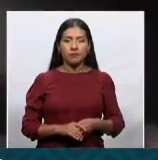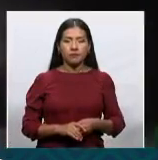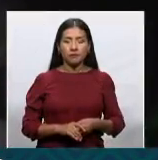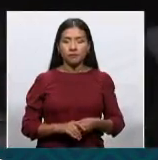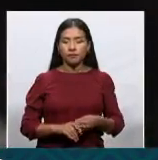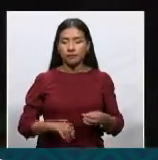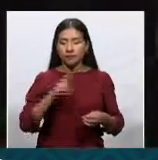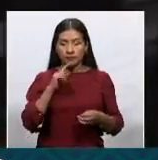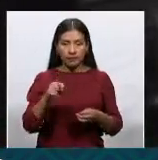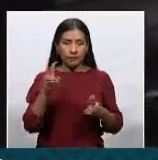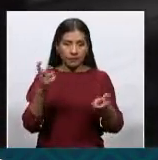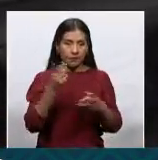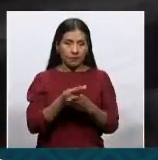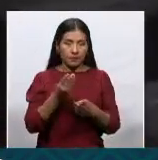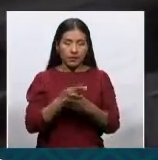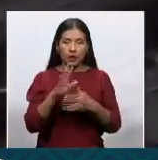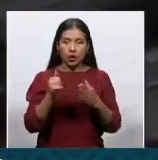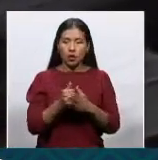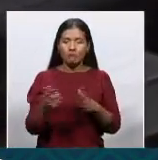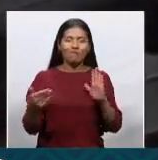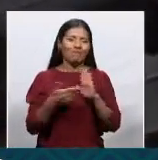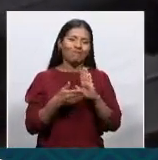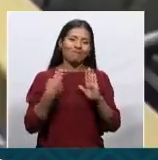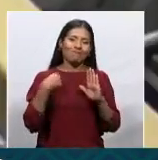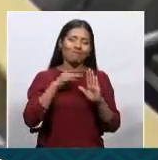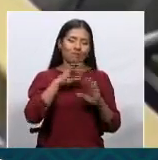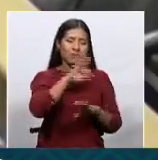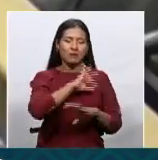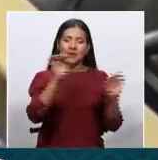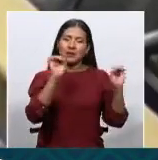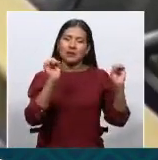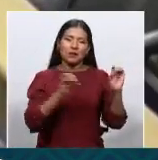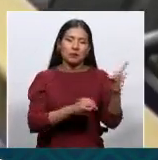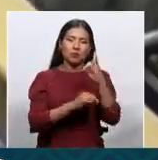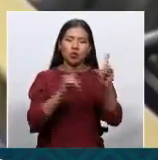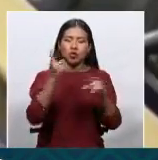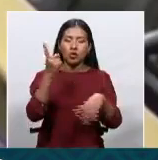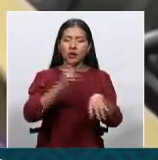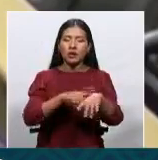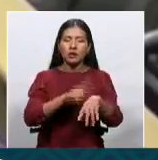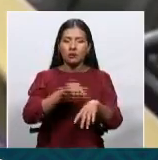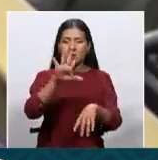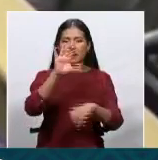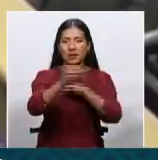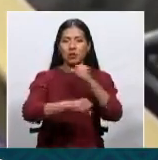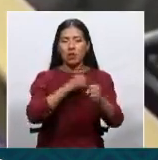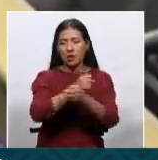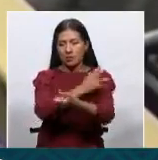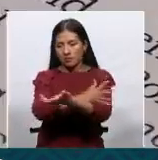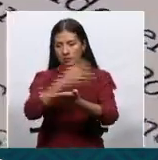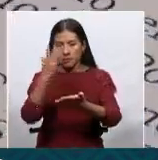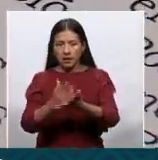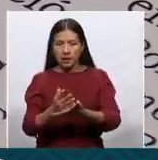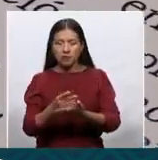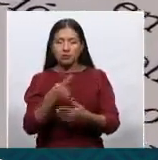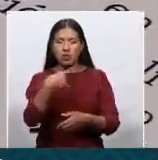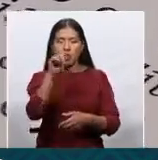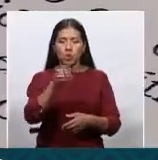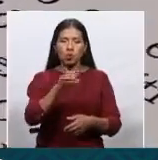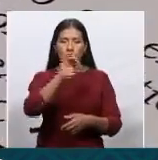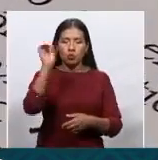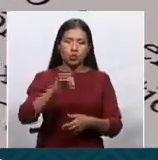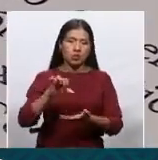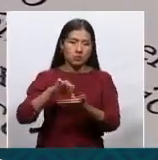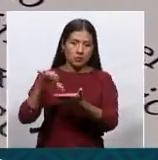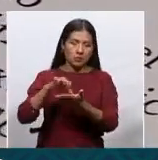Este crédito era totalmente desventajoso para el país, pues solo era a 5 años plazo, la tasa de interés era del 1%, pero se encontraban